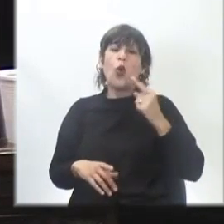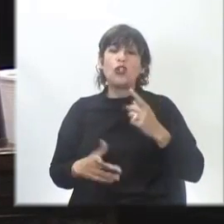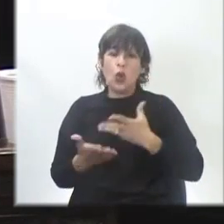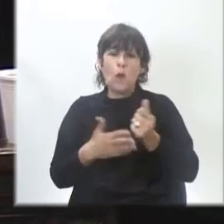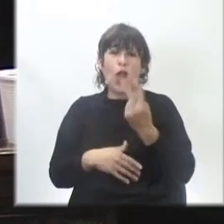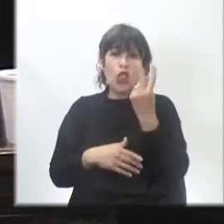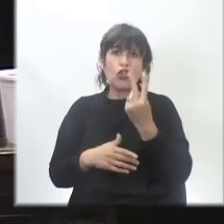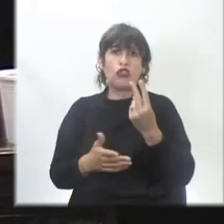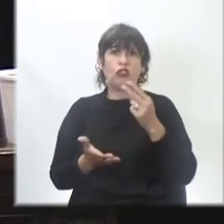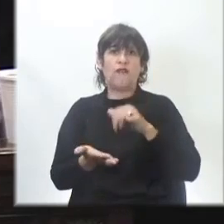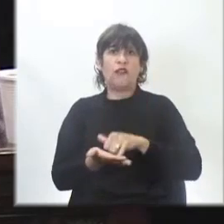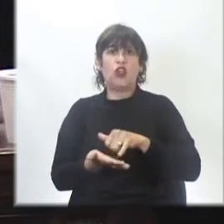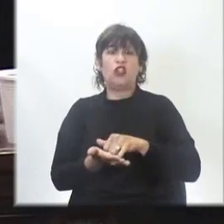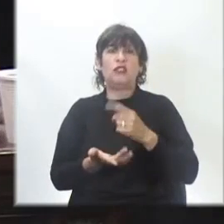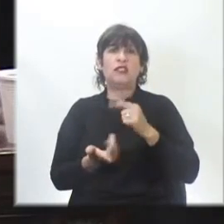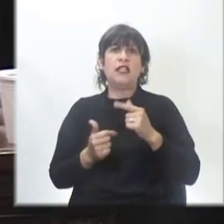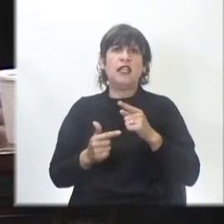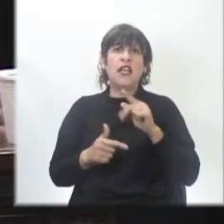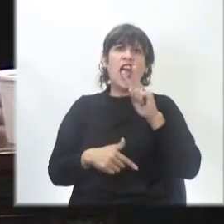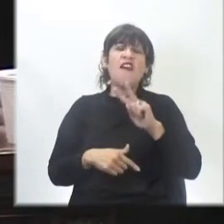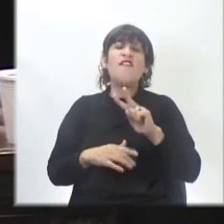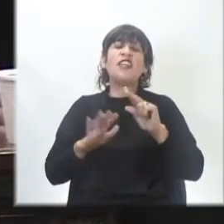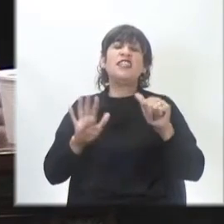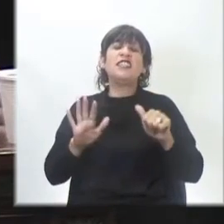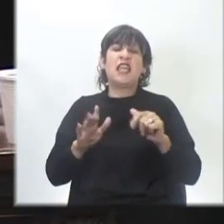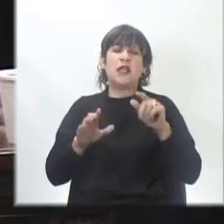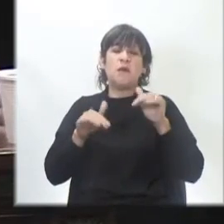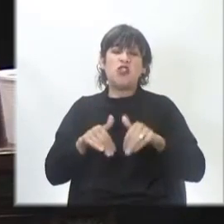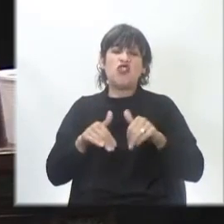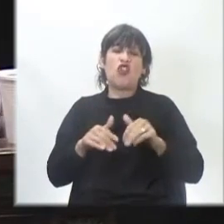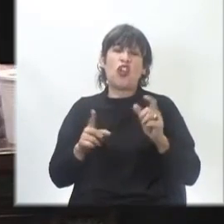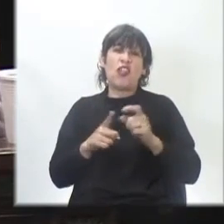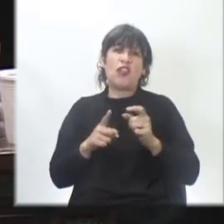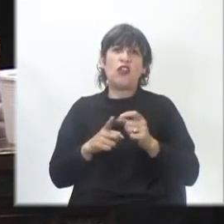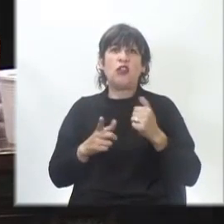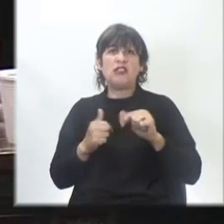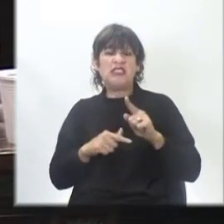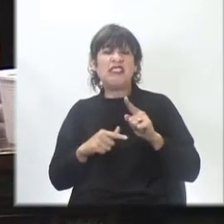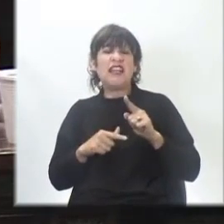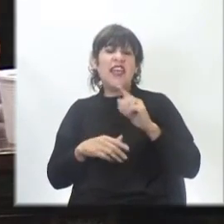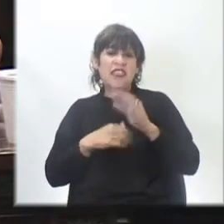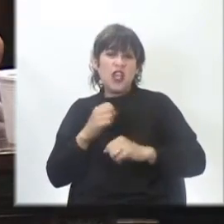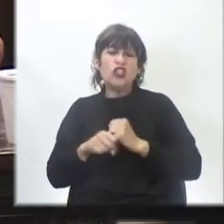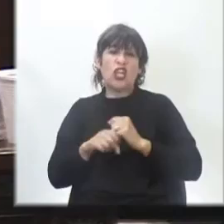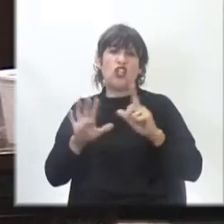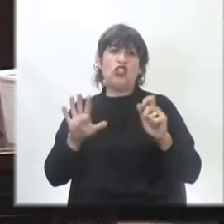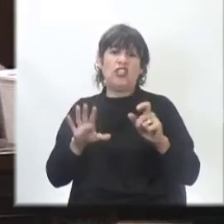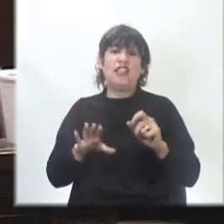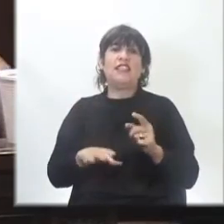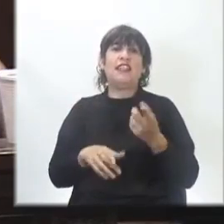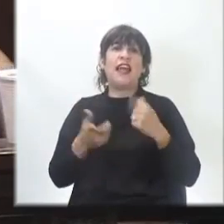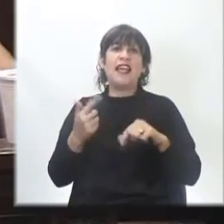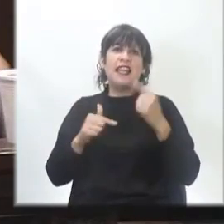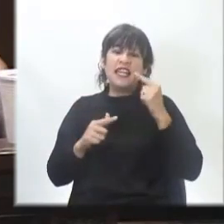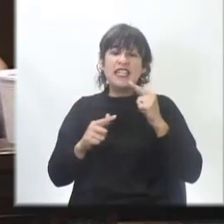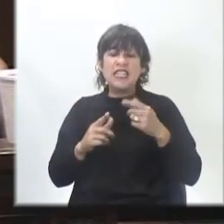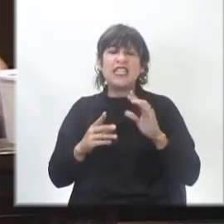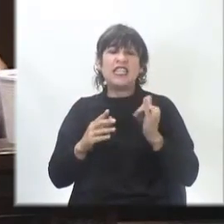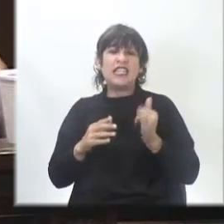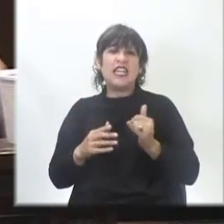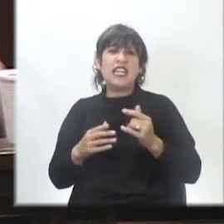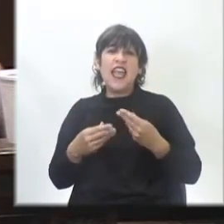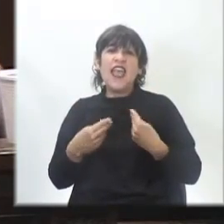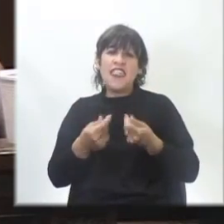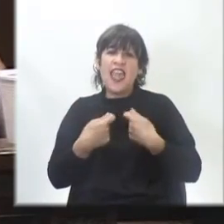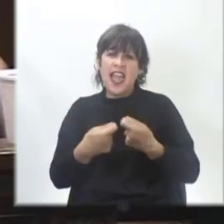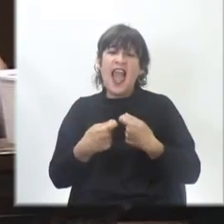aeronaves que valen 26 millones de dólares, que son de la década del 70 y que tiene un conjunto de costos, de